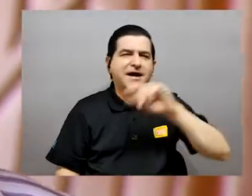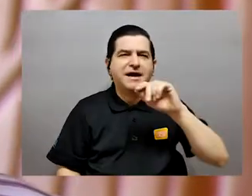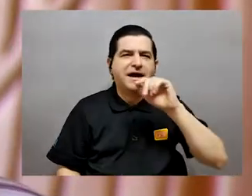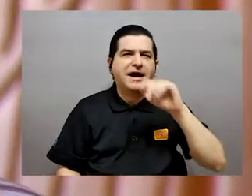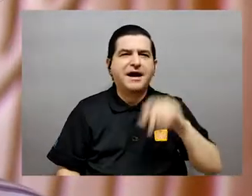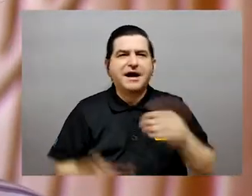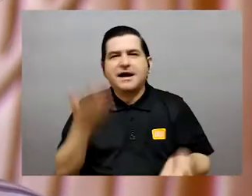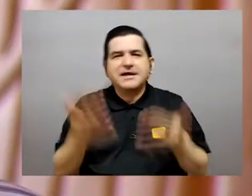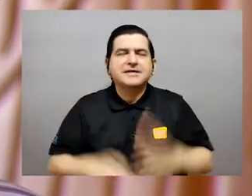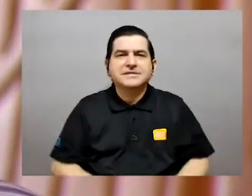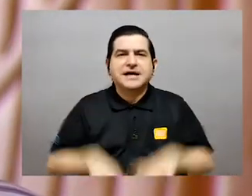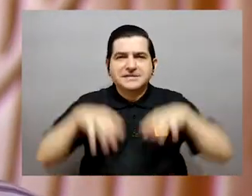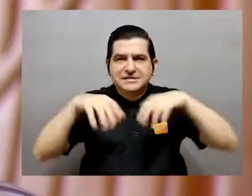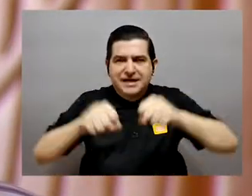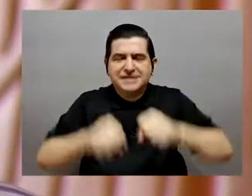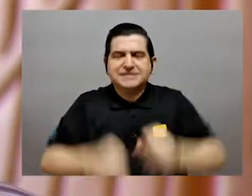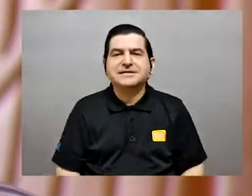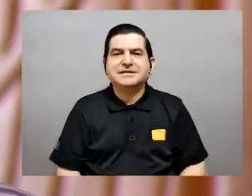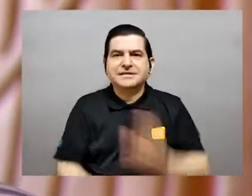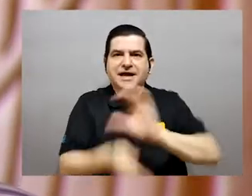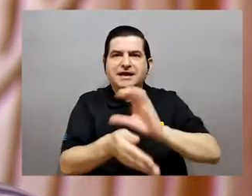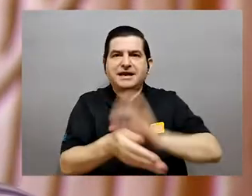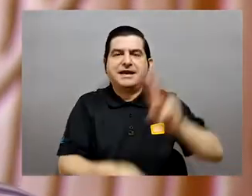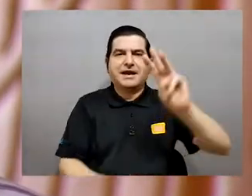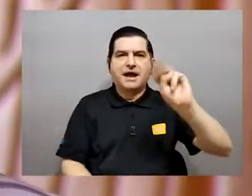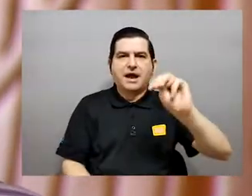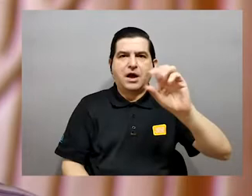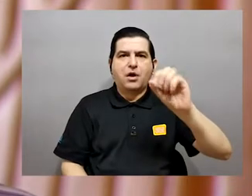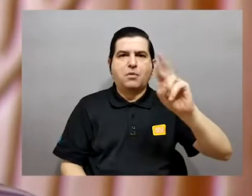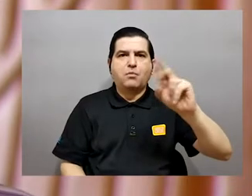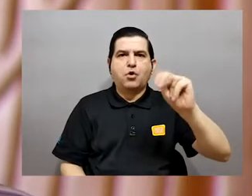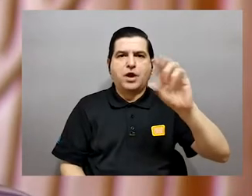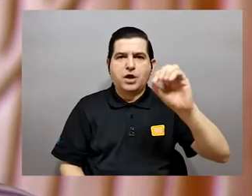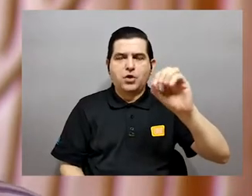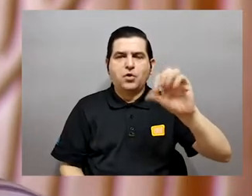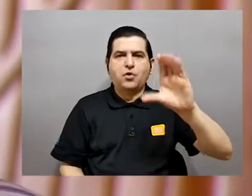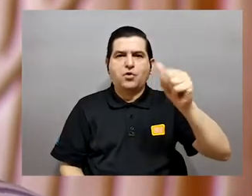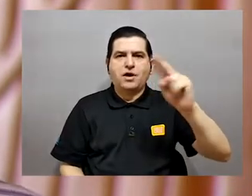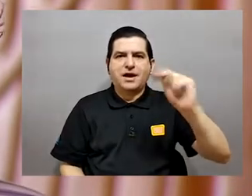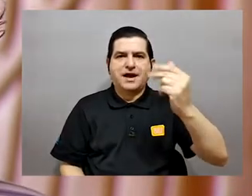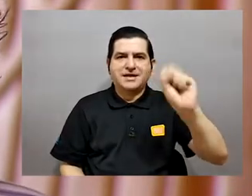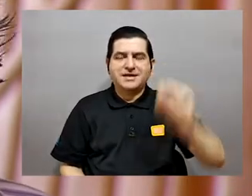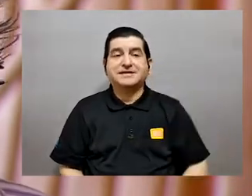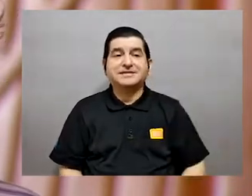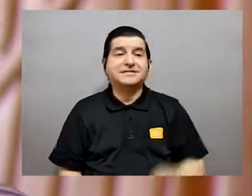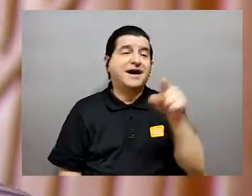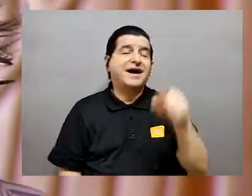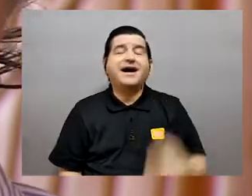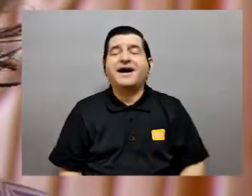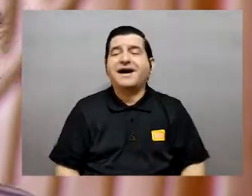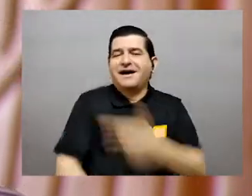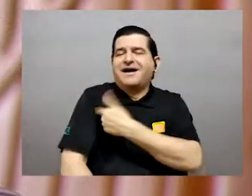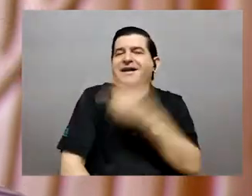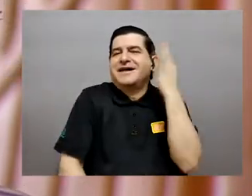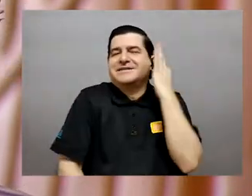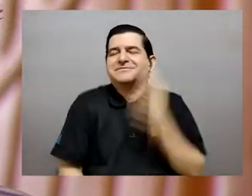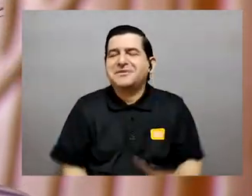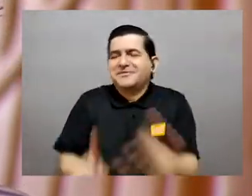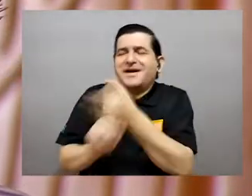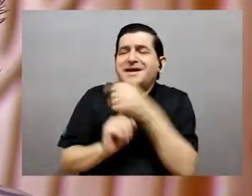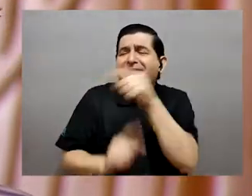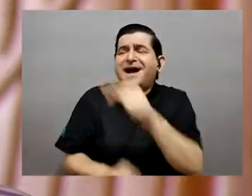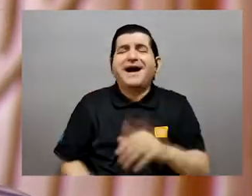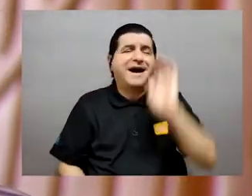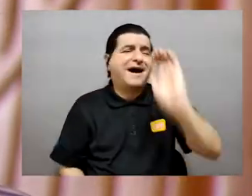Por todas las necesidades y todo, aprendí a ser un gran padre. Ellos me lo dicen todos los días. Porque lo primero era que ellos